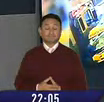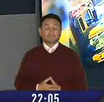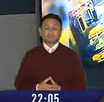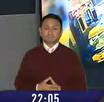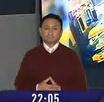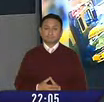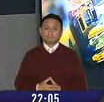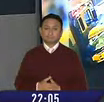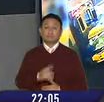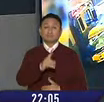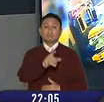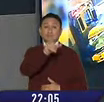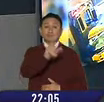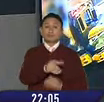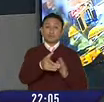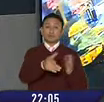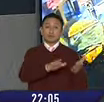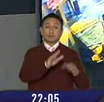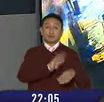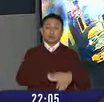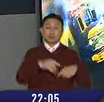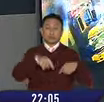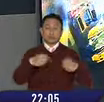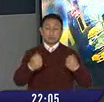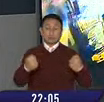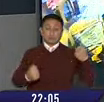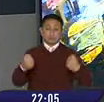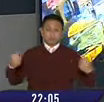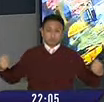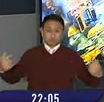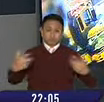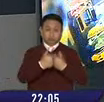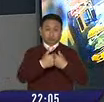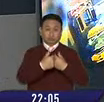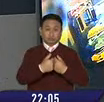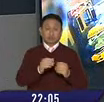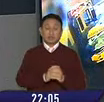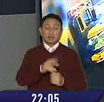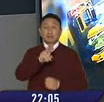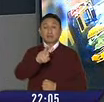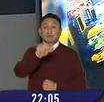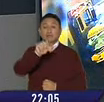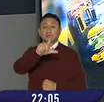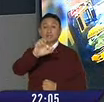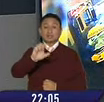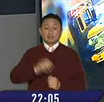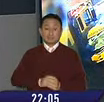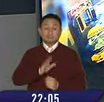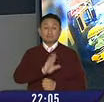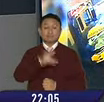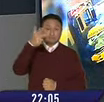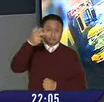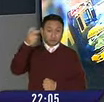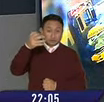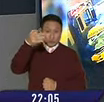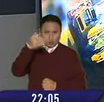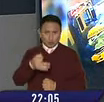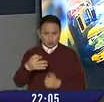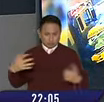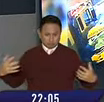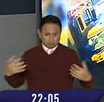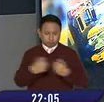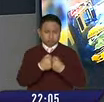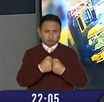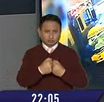una persona falleció producto de un fatal accidente de tránsito en el Valle de los chillos una cámara de seguridad captó el siniestro